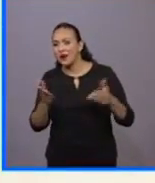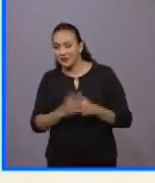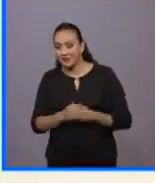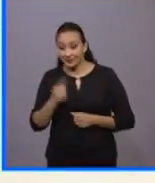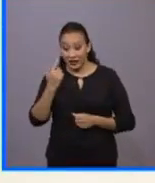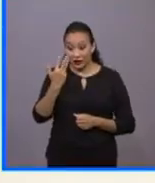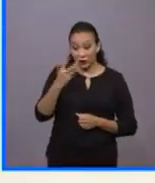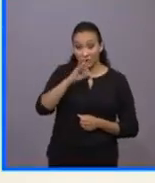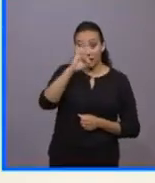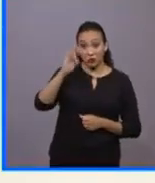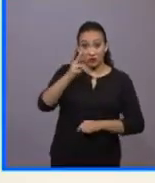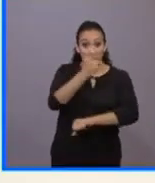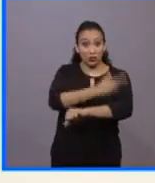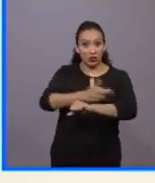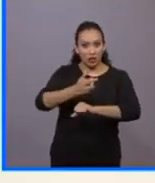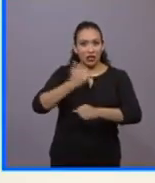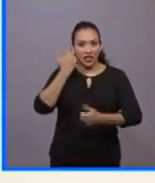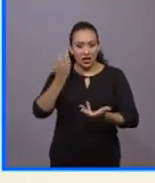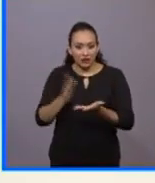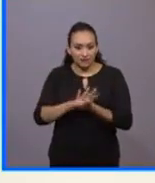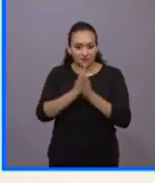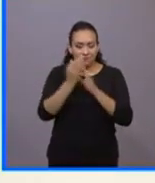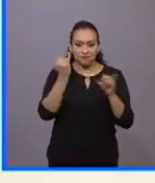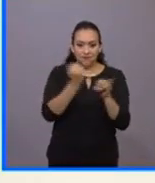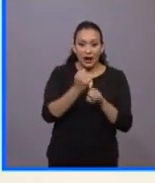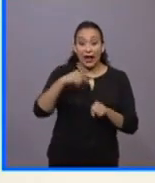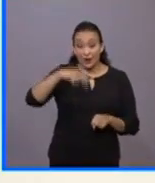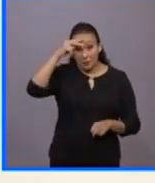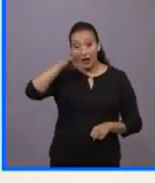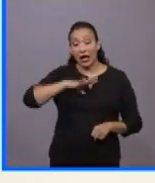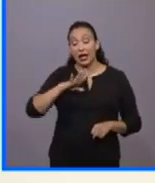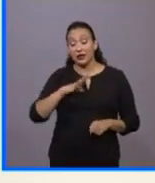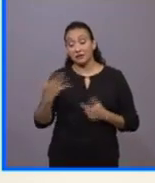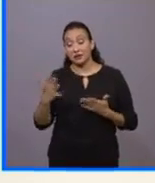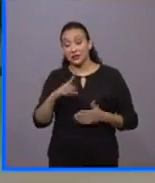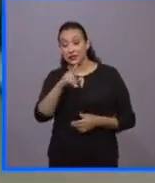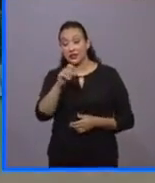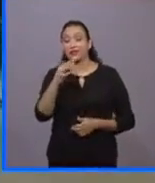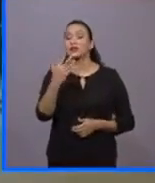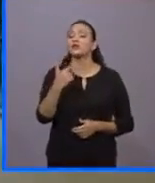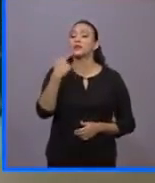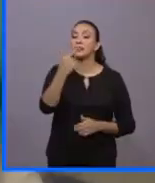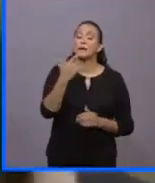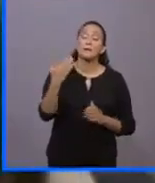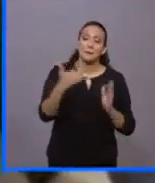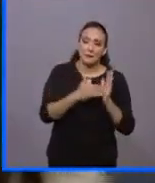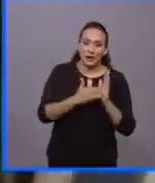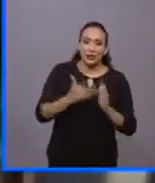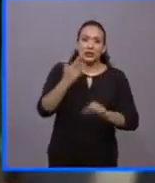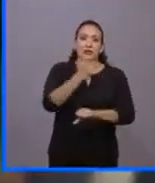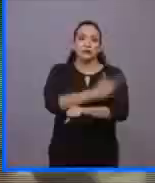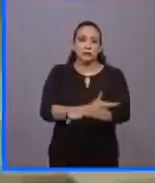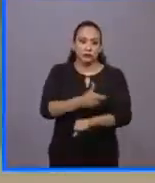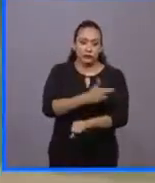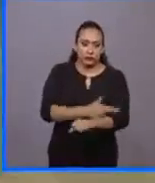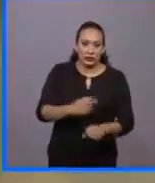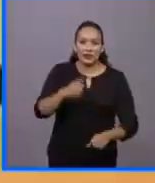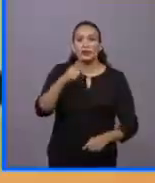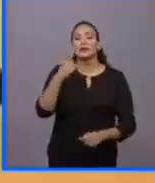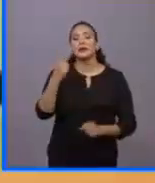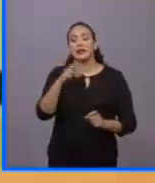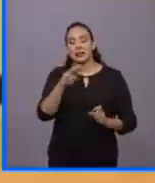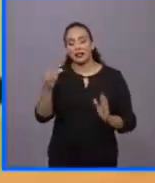el 50% de los trámites y en México existen aproximadamente 150,000 regulaciones y más de